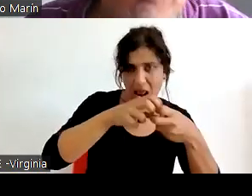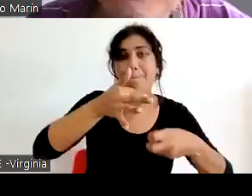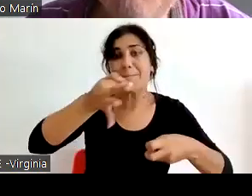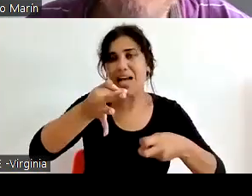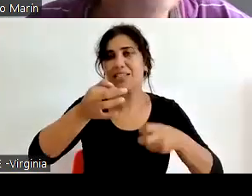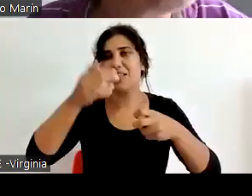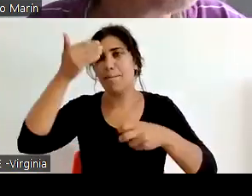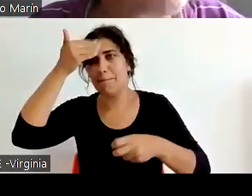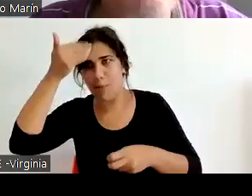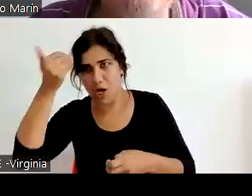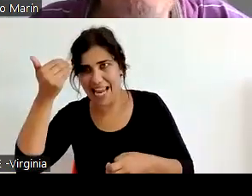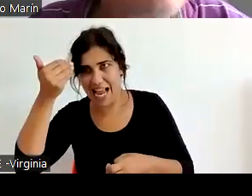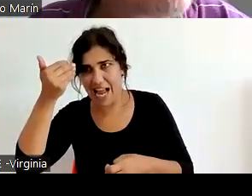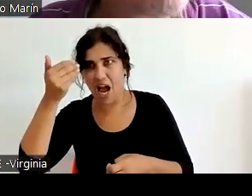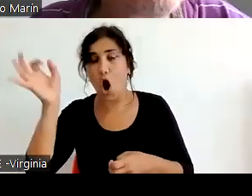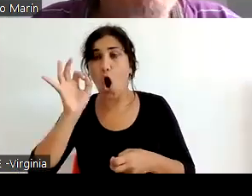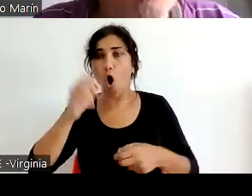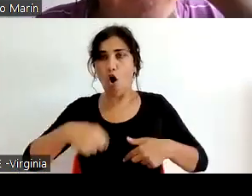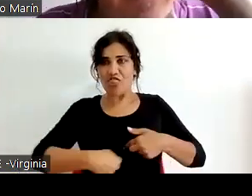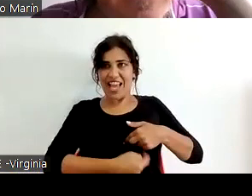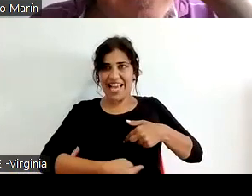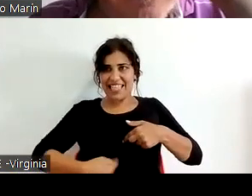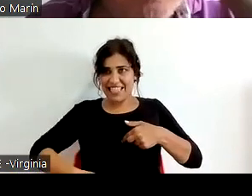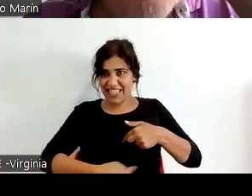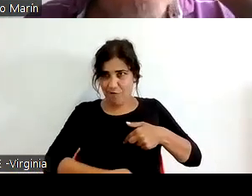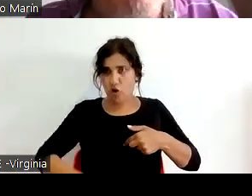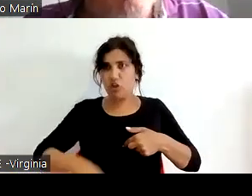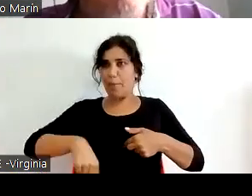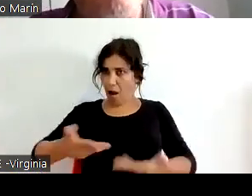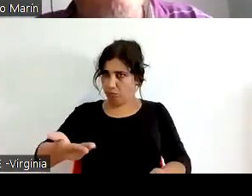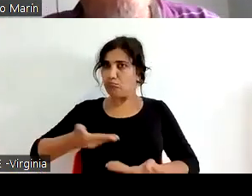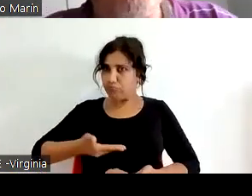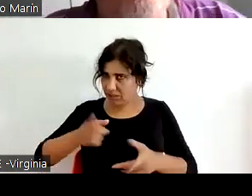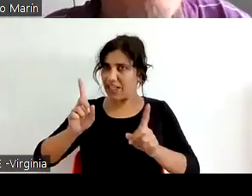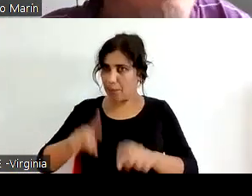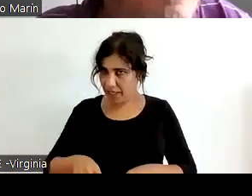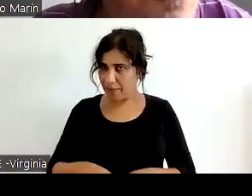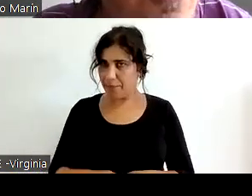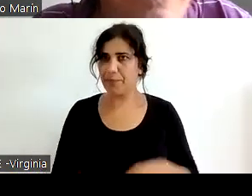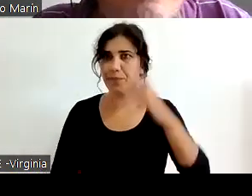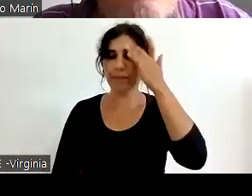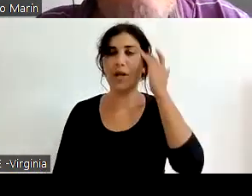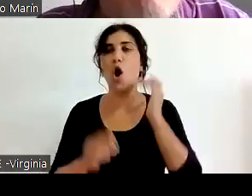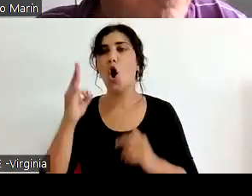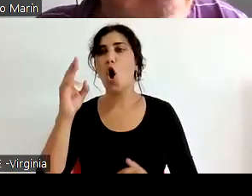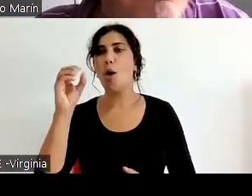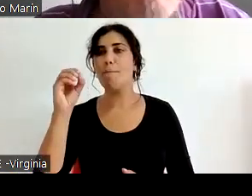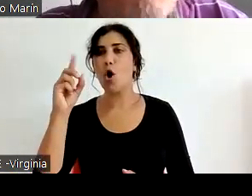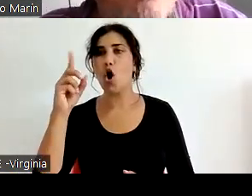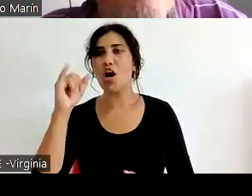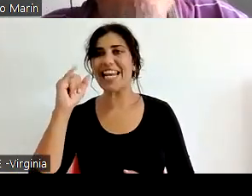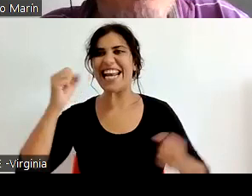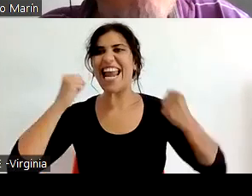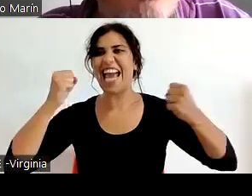como la memoria, por ejemplo, el tránsito digestivo, también es colinérgico, la vía respiratoria